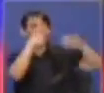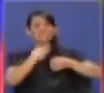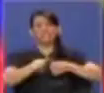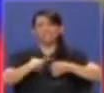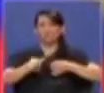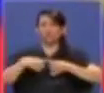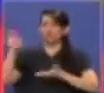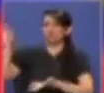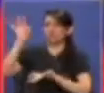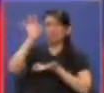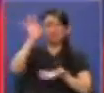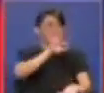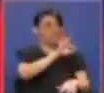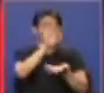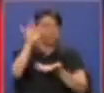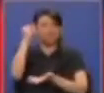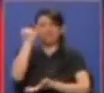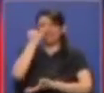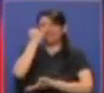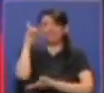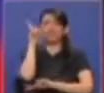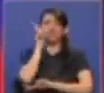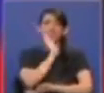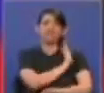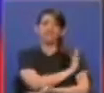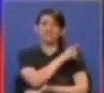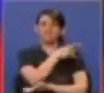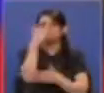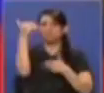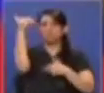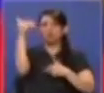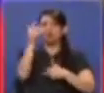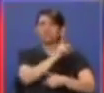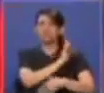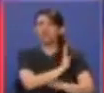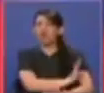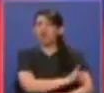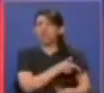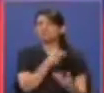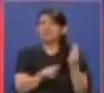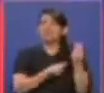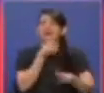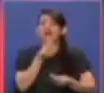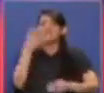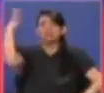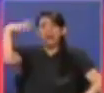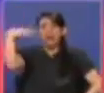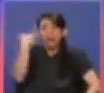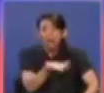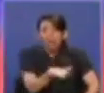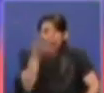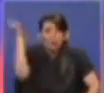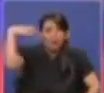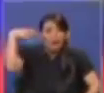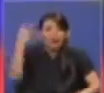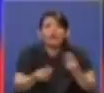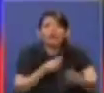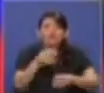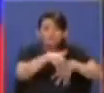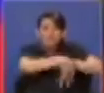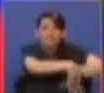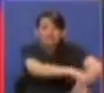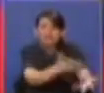los representantes de la bancocracia de los partidos políticos de derecha, no había obra. Entonces, los alcaldes le